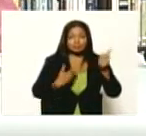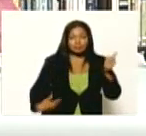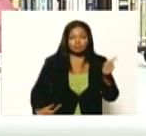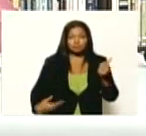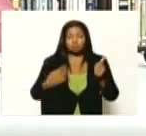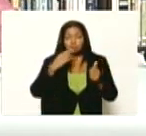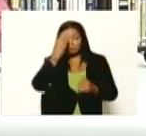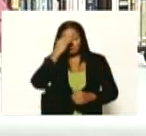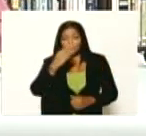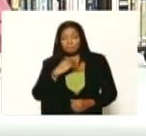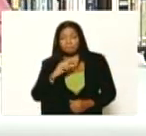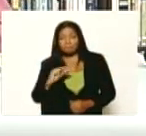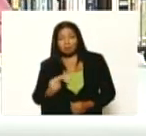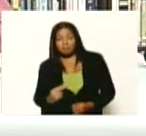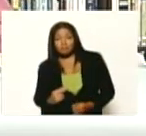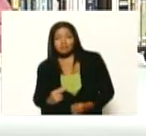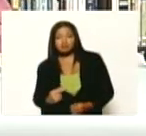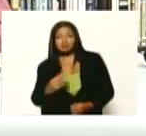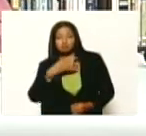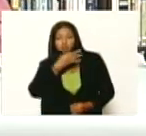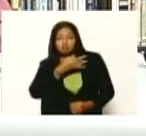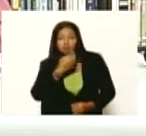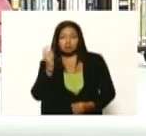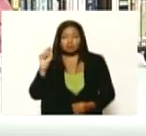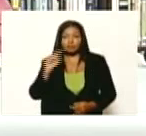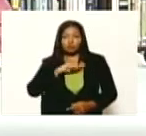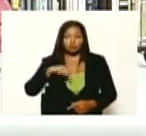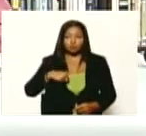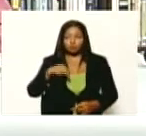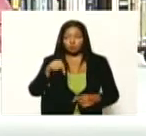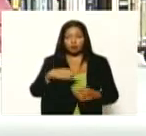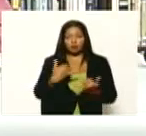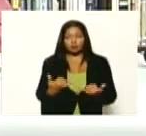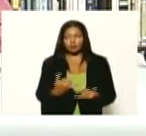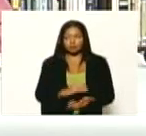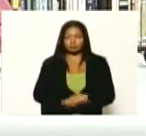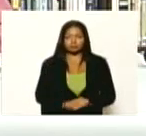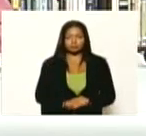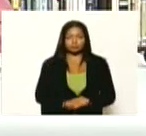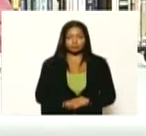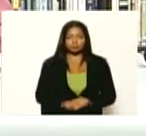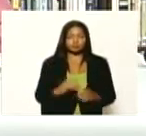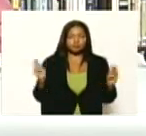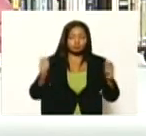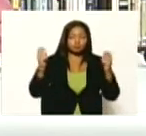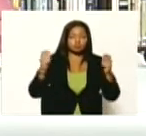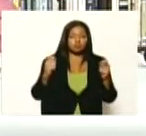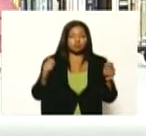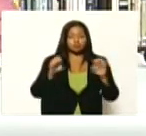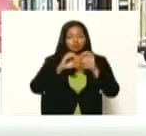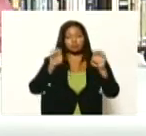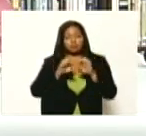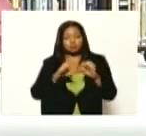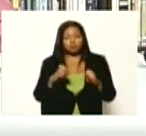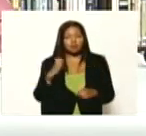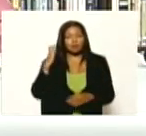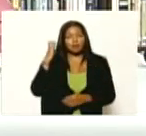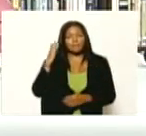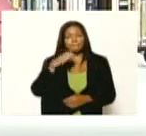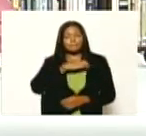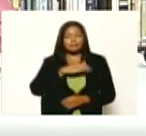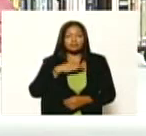perfil social que necesitamos en esta etapa para impulsar la educación, las misiones